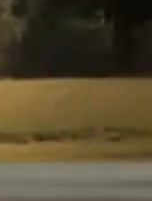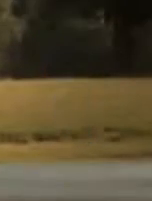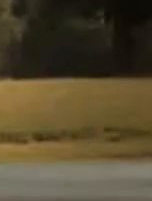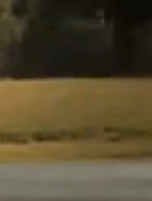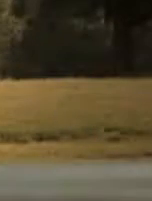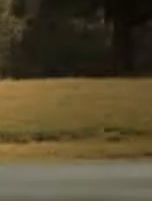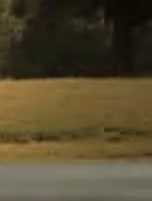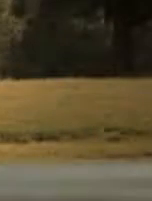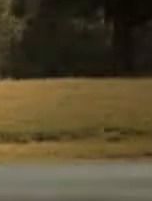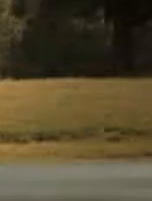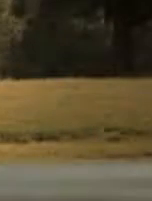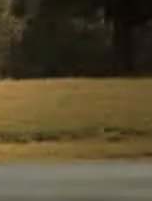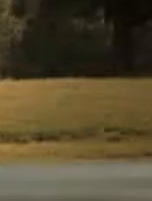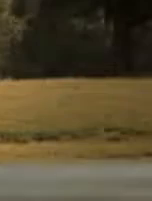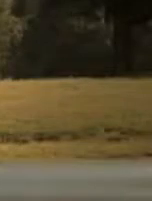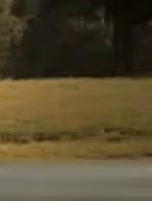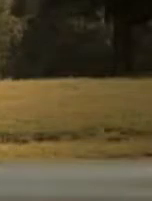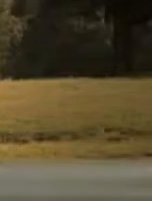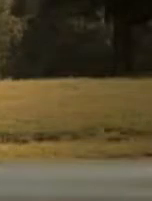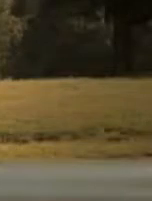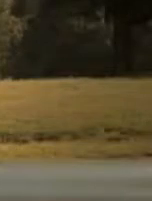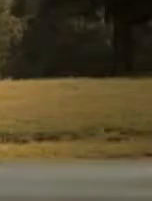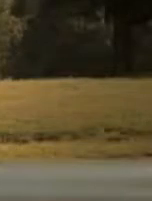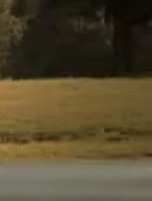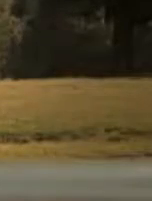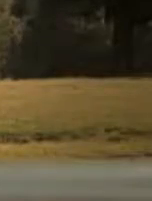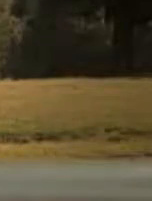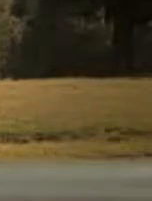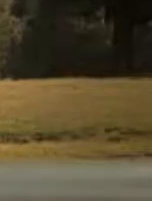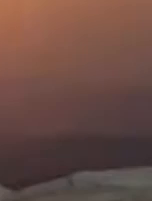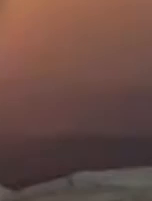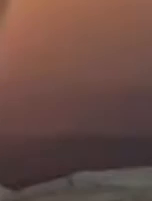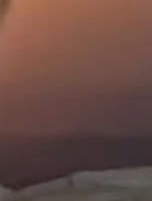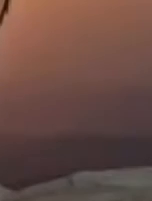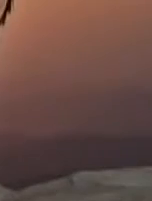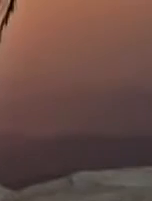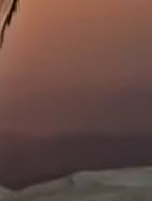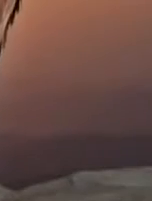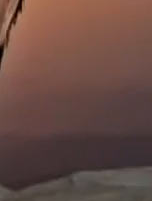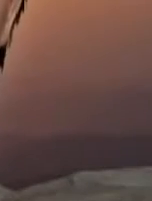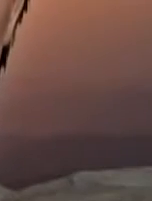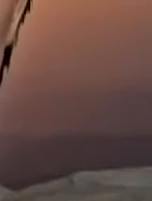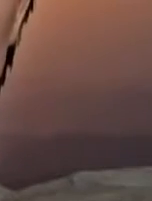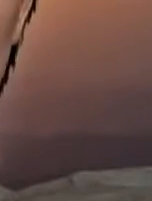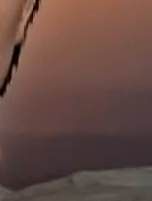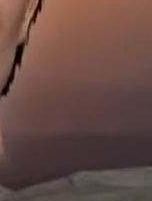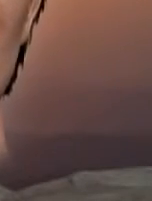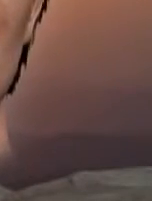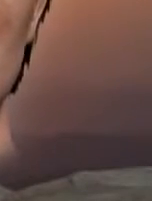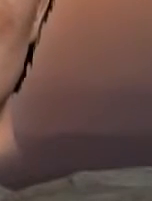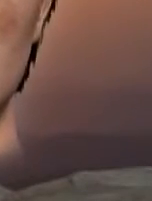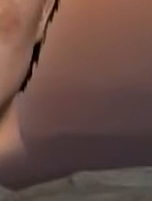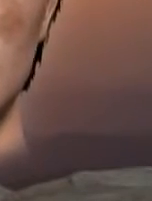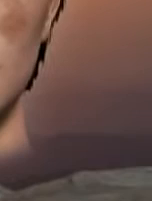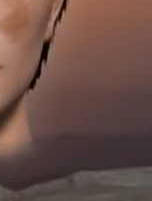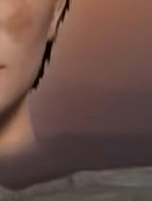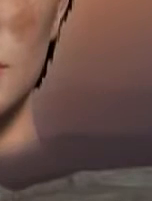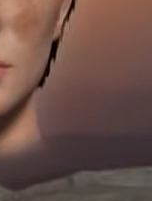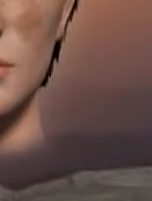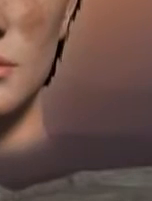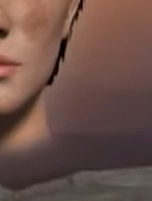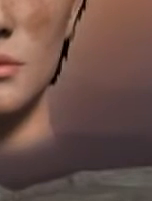Dr. Rojas, la alternativa más saludable. La exposición a los rayos solares provoca